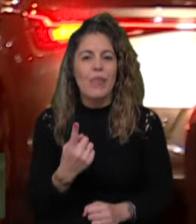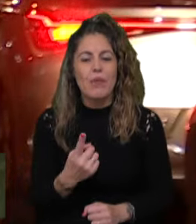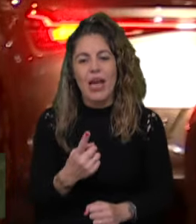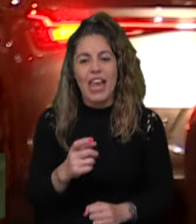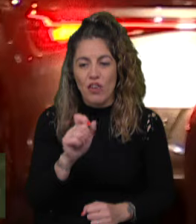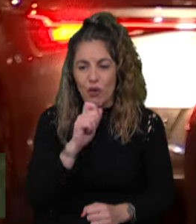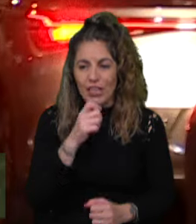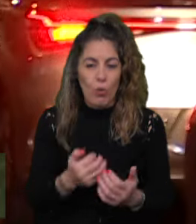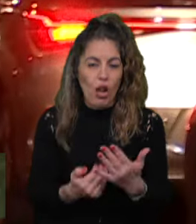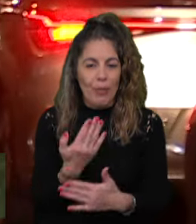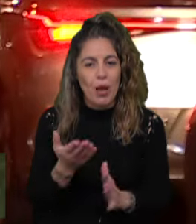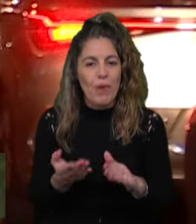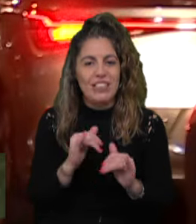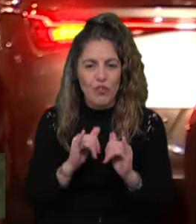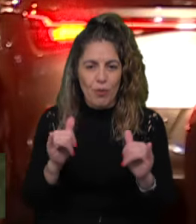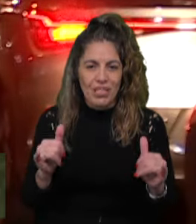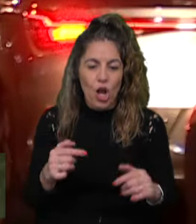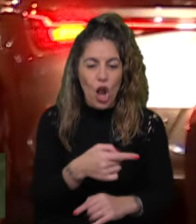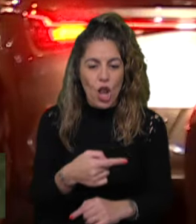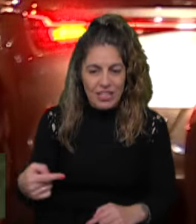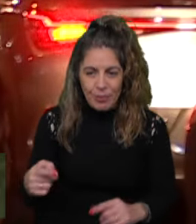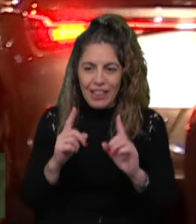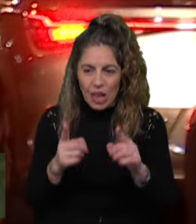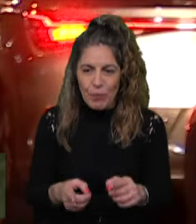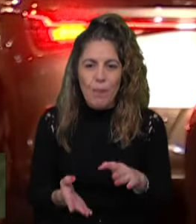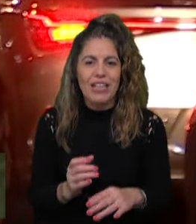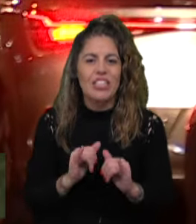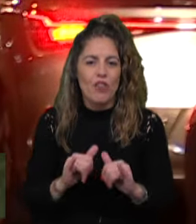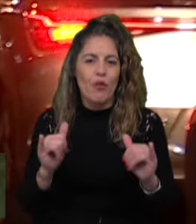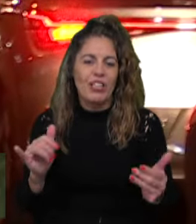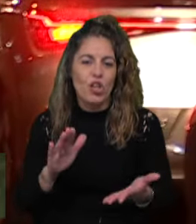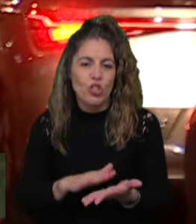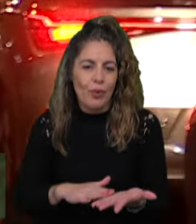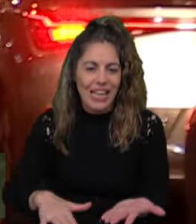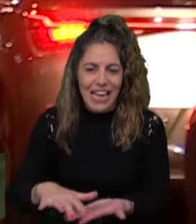mañana tendremos más noticias, y a lo largo de esta semana también tendremos más noticias sobre lo que